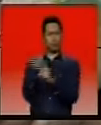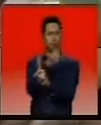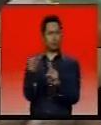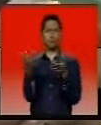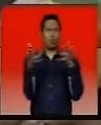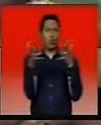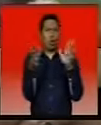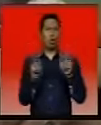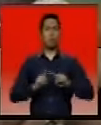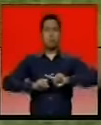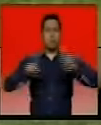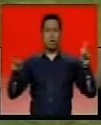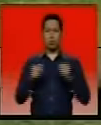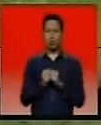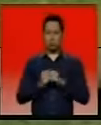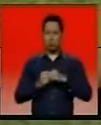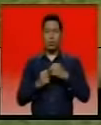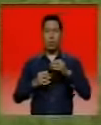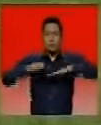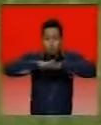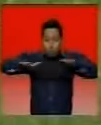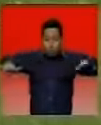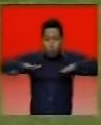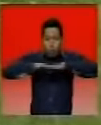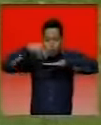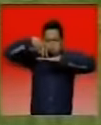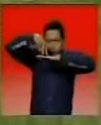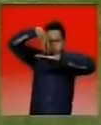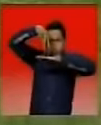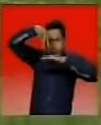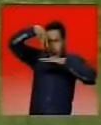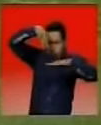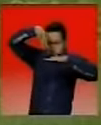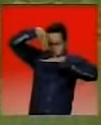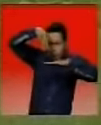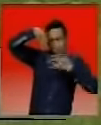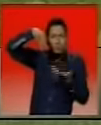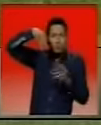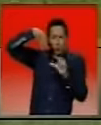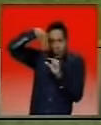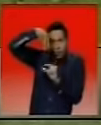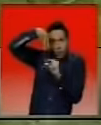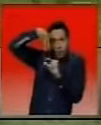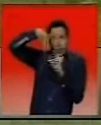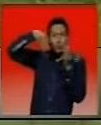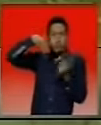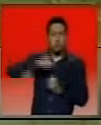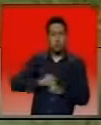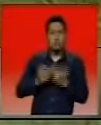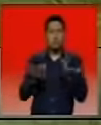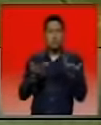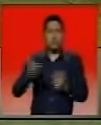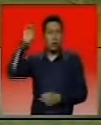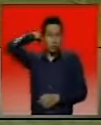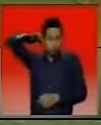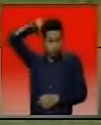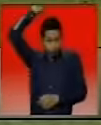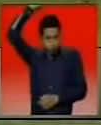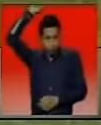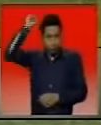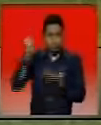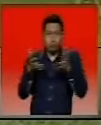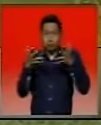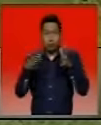alzado a distancia del suelo como para decir, él se ahorcó. La parte que está sujetando el cuerpo de él es la parte de atrás. En esta parte no tiene